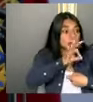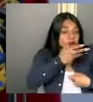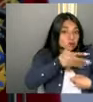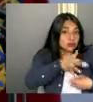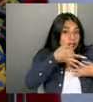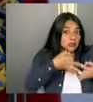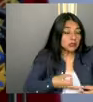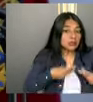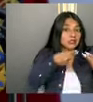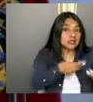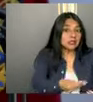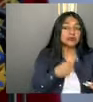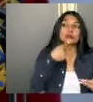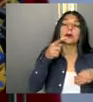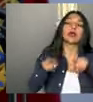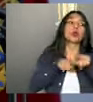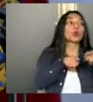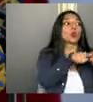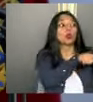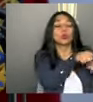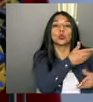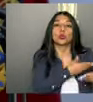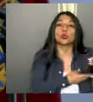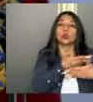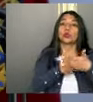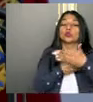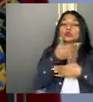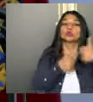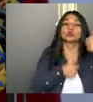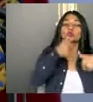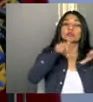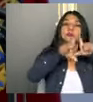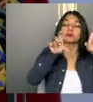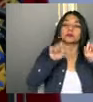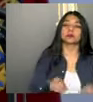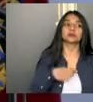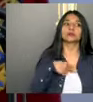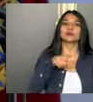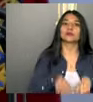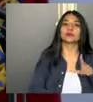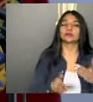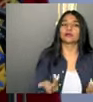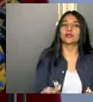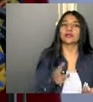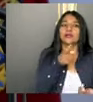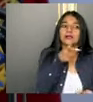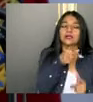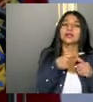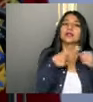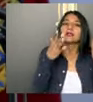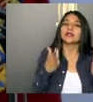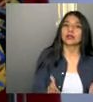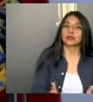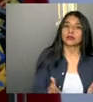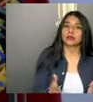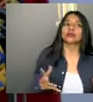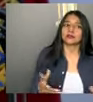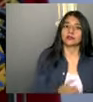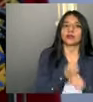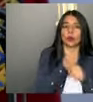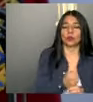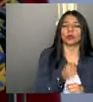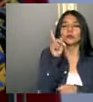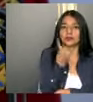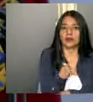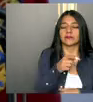una licitación, ¿cómo les va? Se adjudicó, porque también por concepto no podríamos tener bienes de los quiteños y quiteñas que no estén asegurados, y